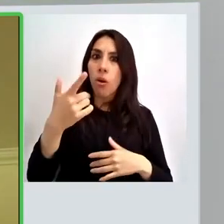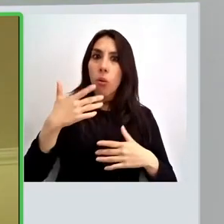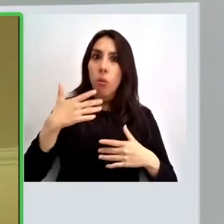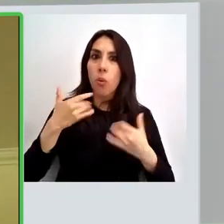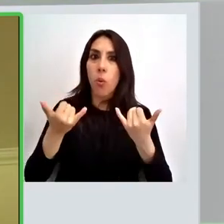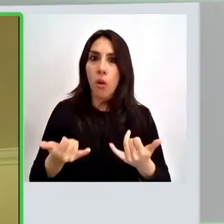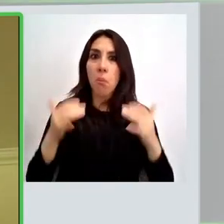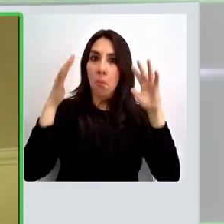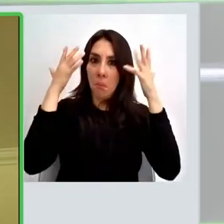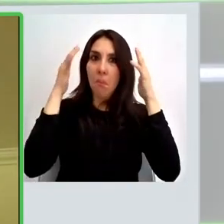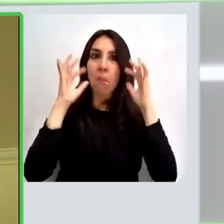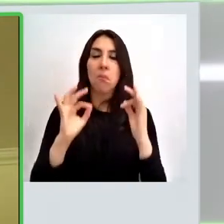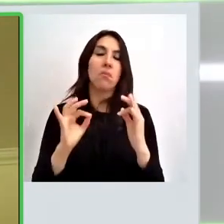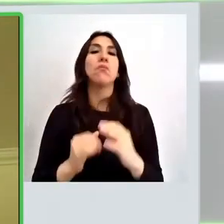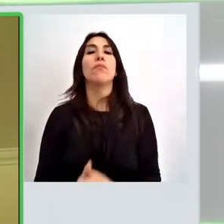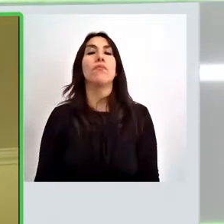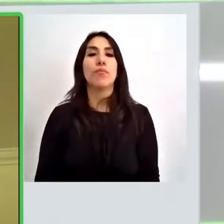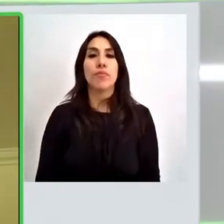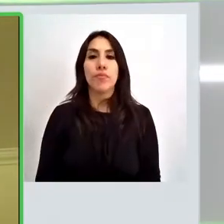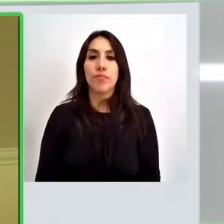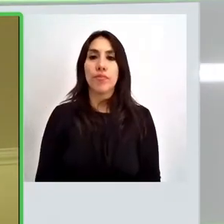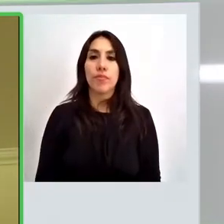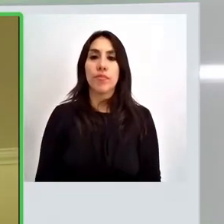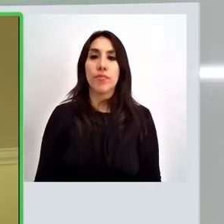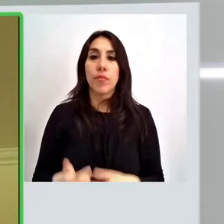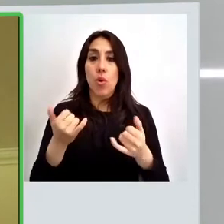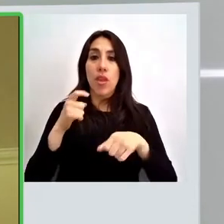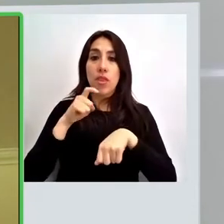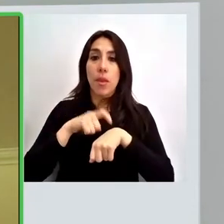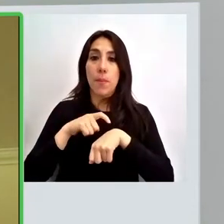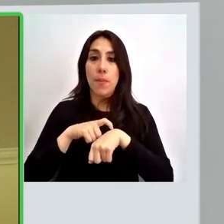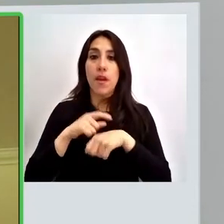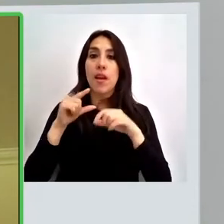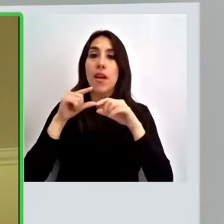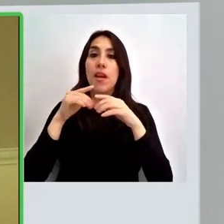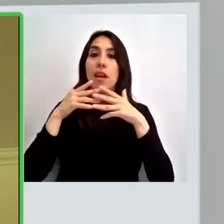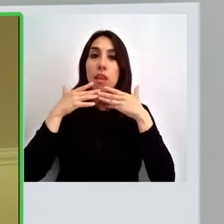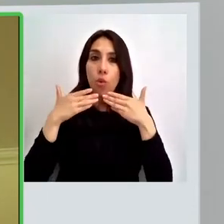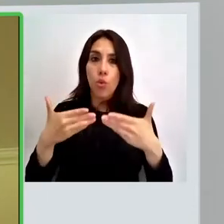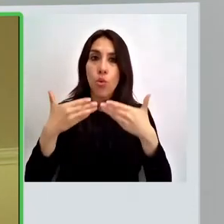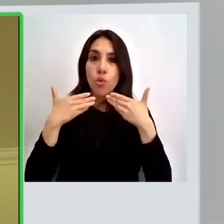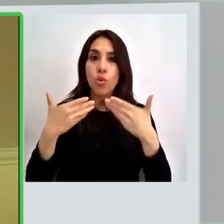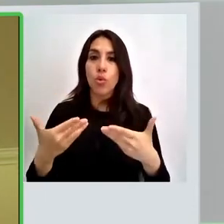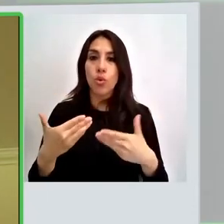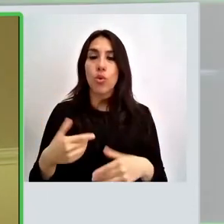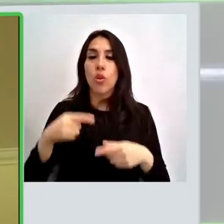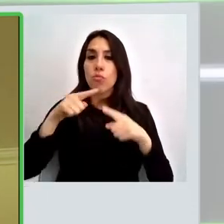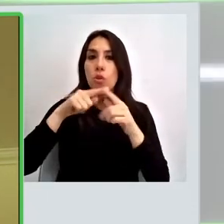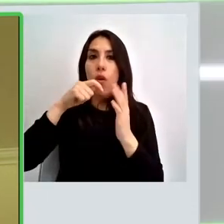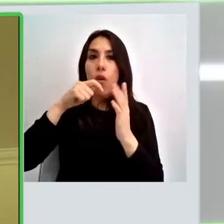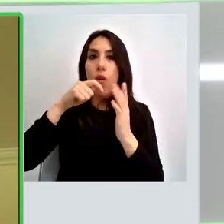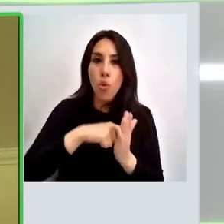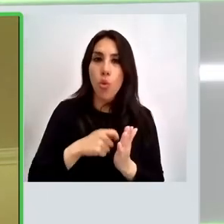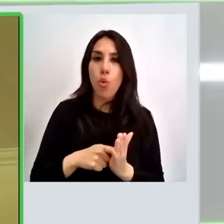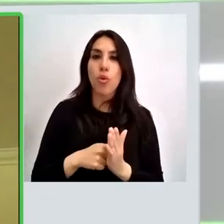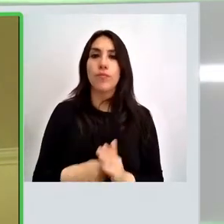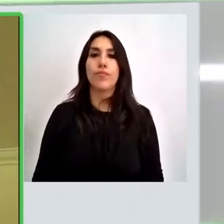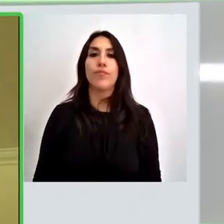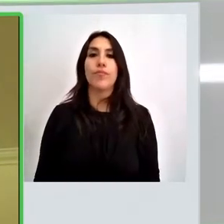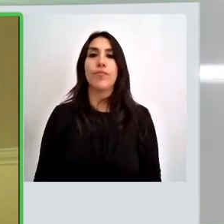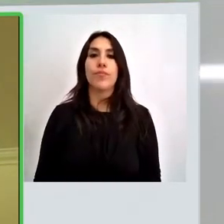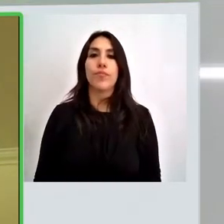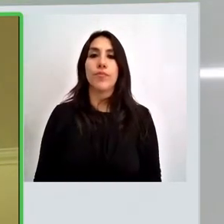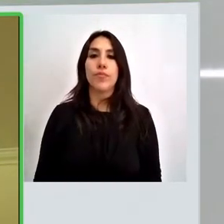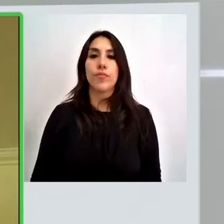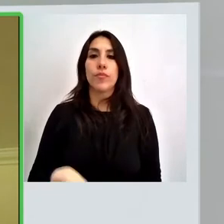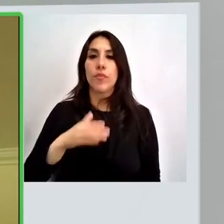agradecerles también el trabajo de los value del five hundred y como dije el ministro dicción dijeron